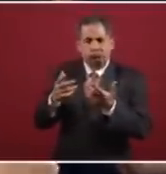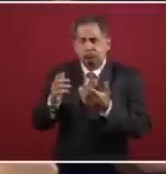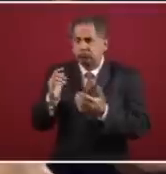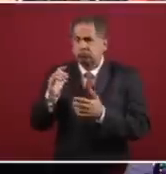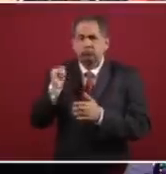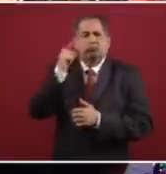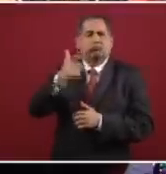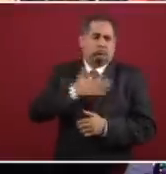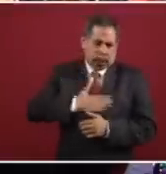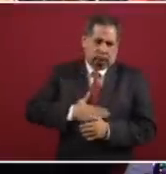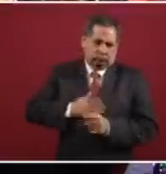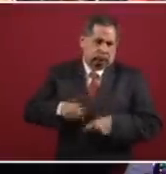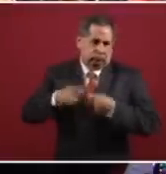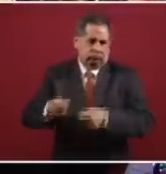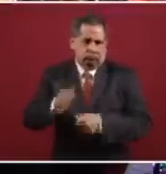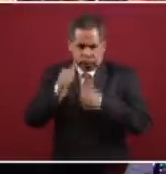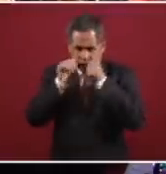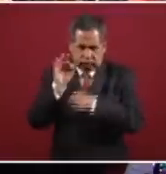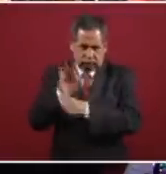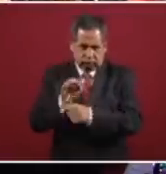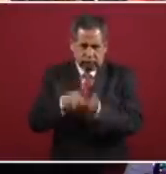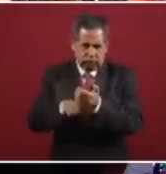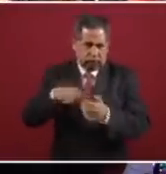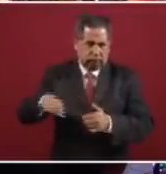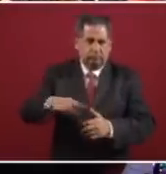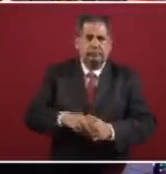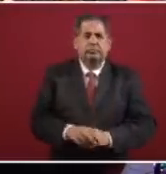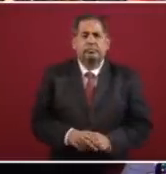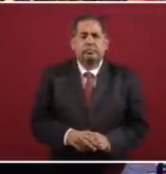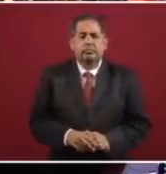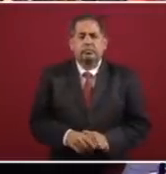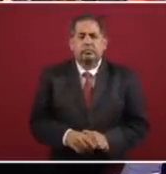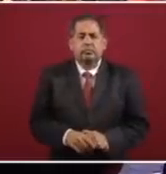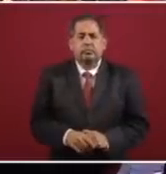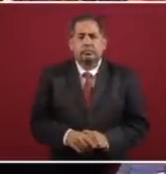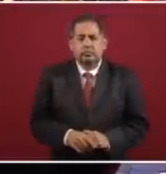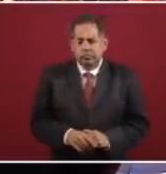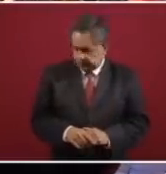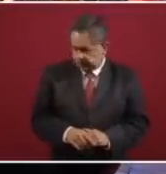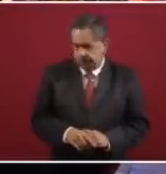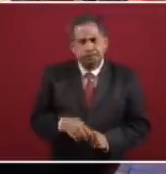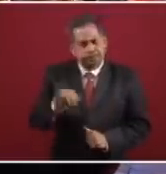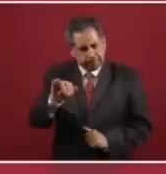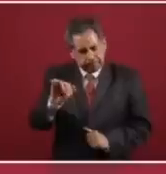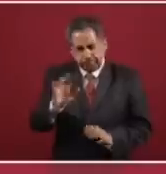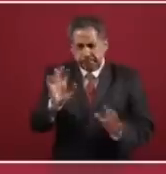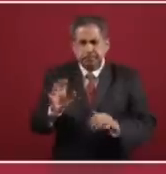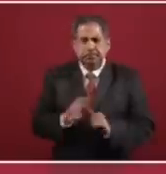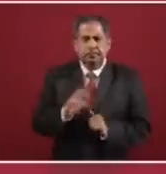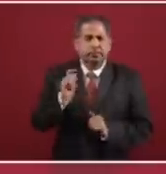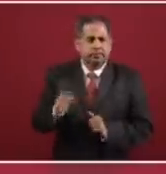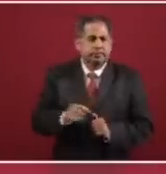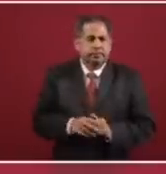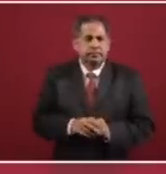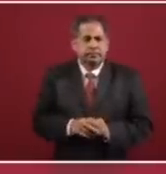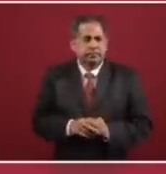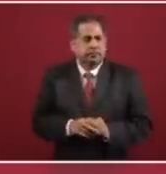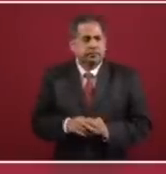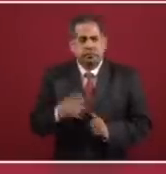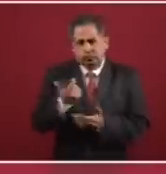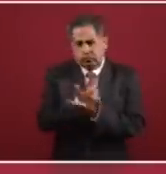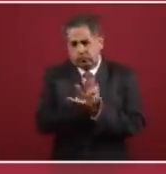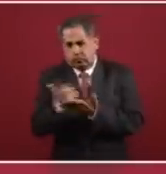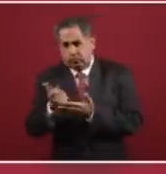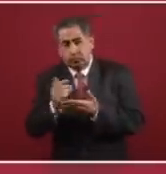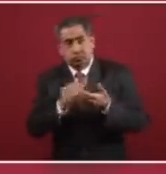justicia social a favor de ellos. Y yo te hago otra pregunta. Sí, no, lo que se hizo fue que se redujo el sueldo